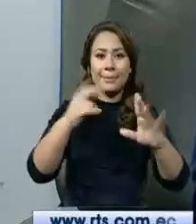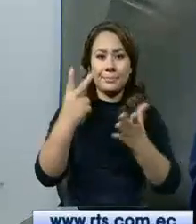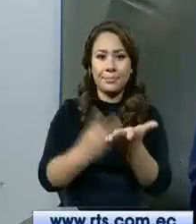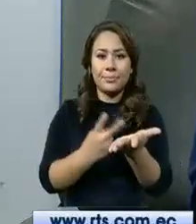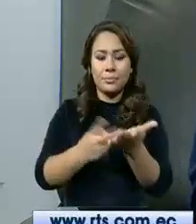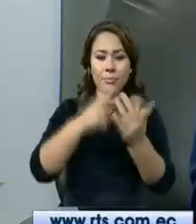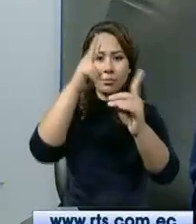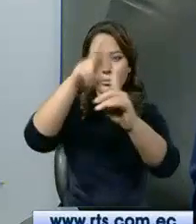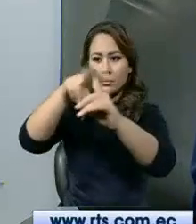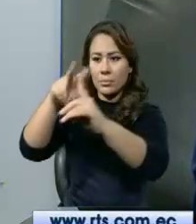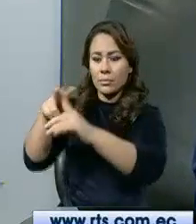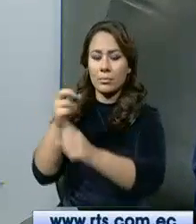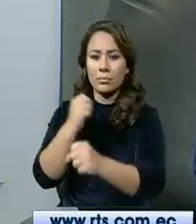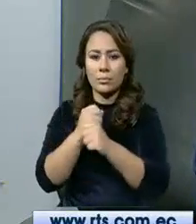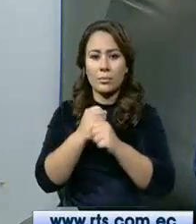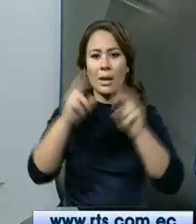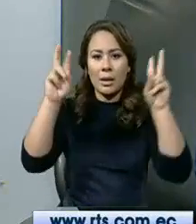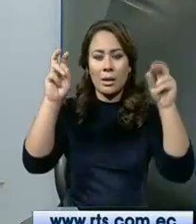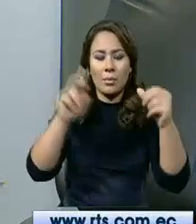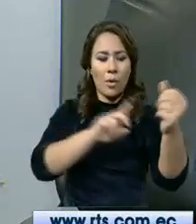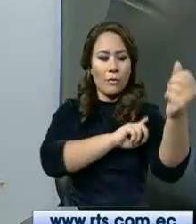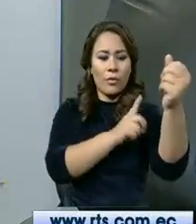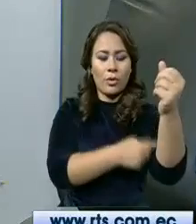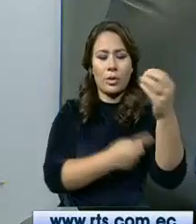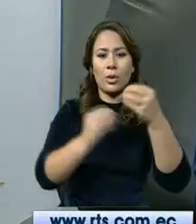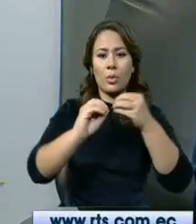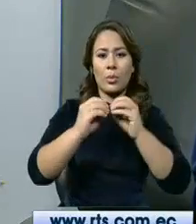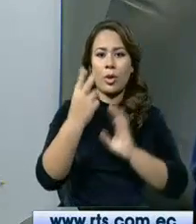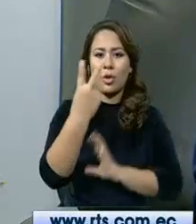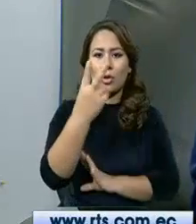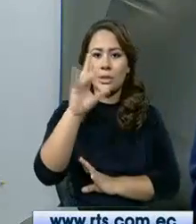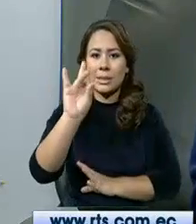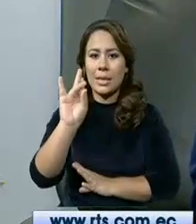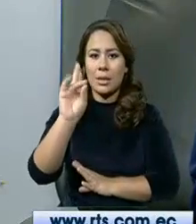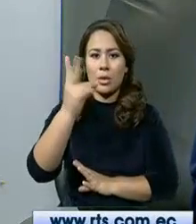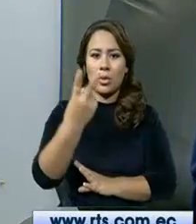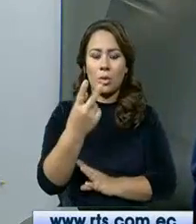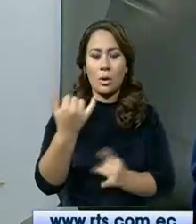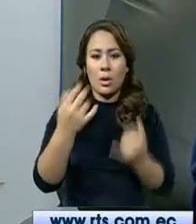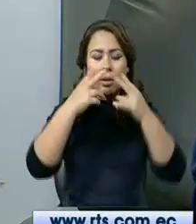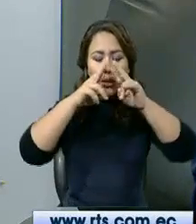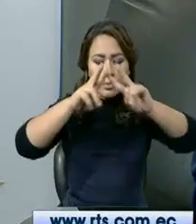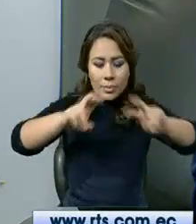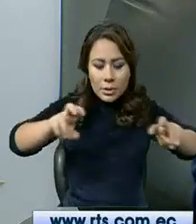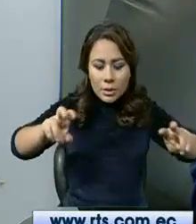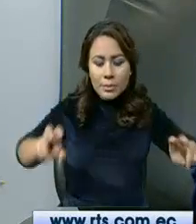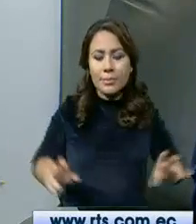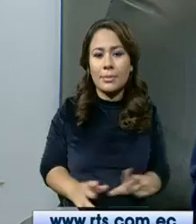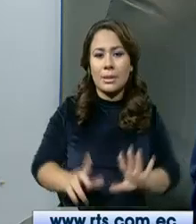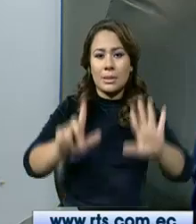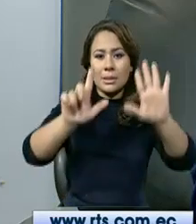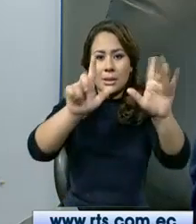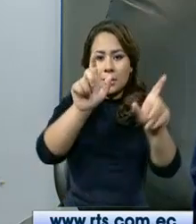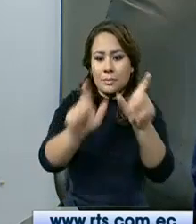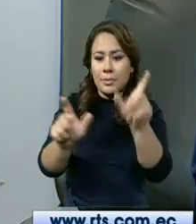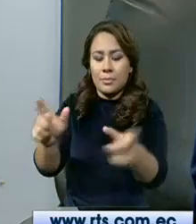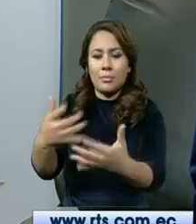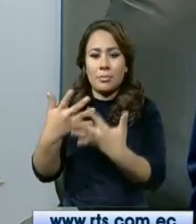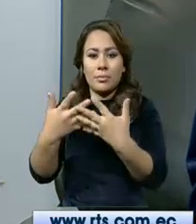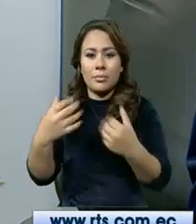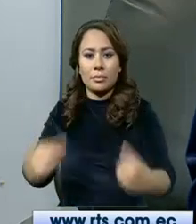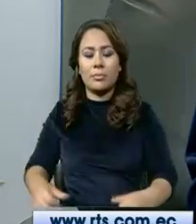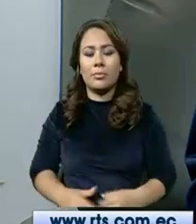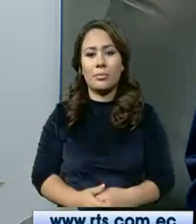como parte del operativo Fortaleza 272. El delito investigado en las 7 personas detenidas